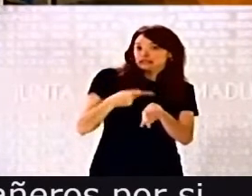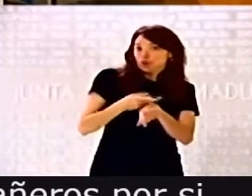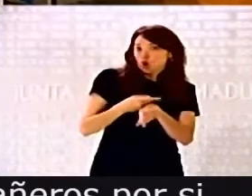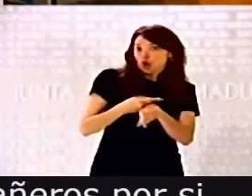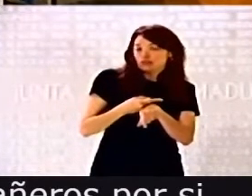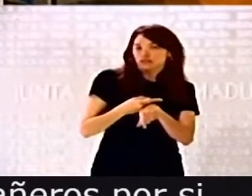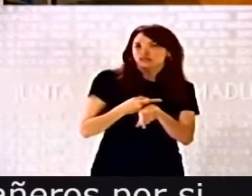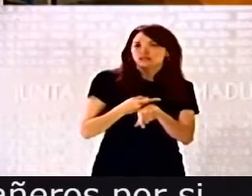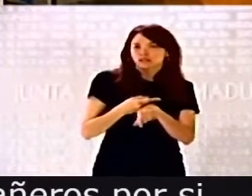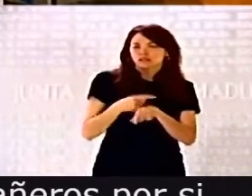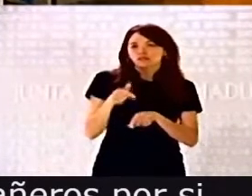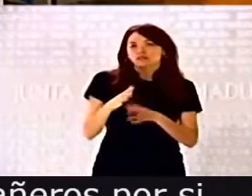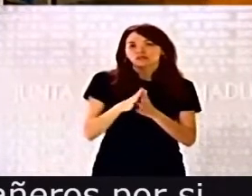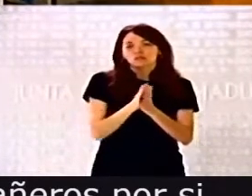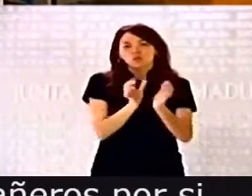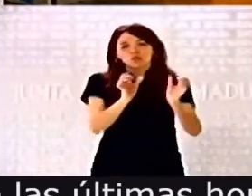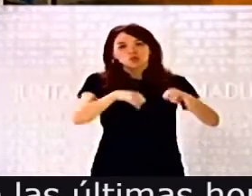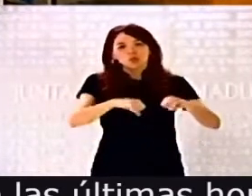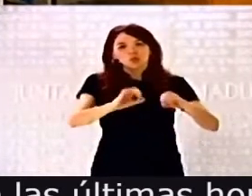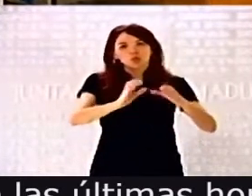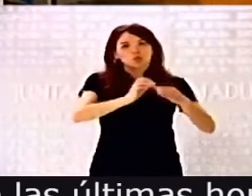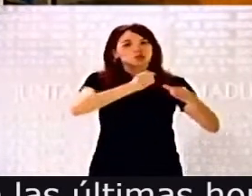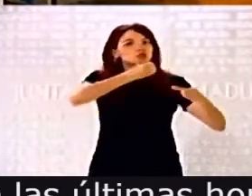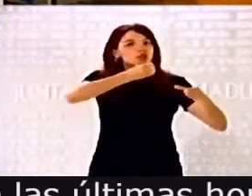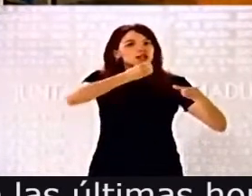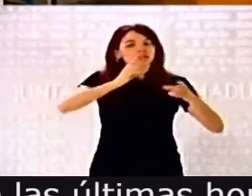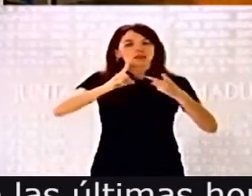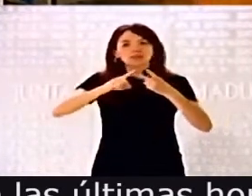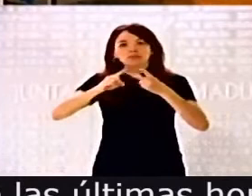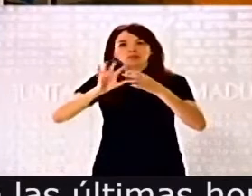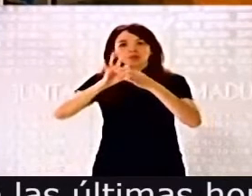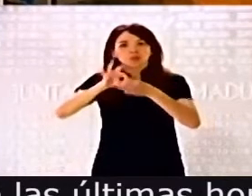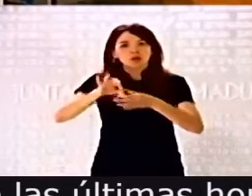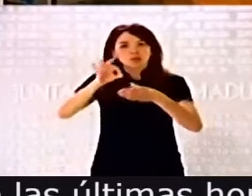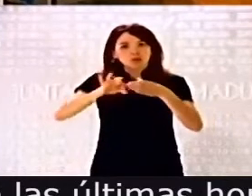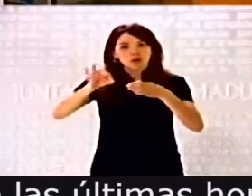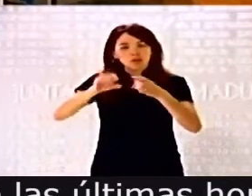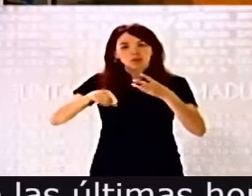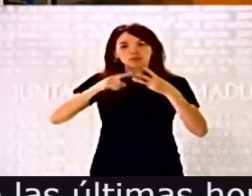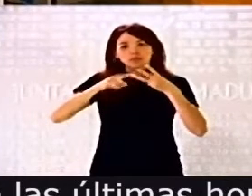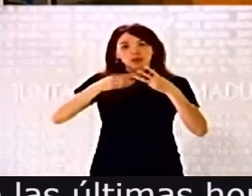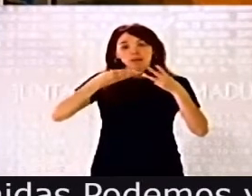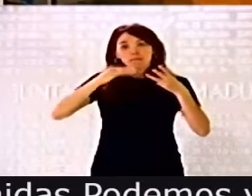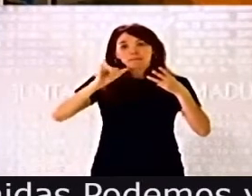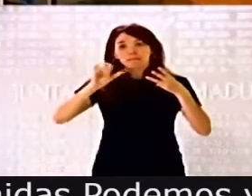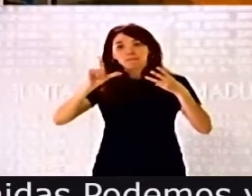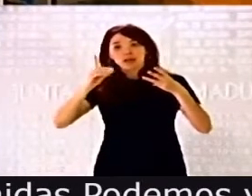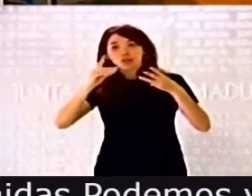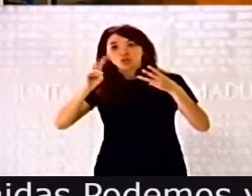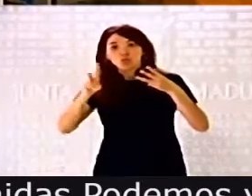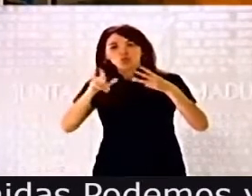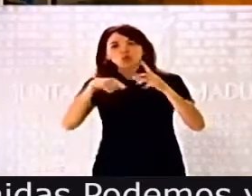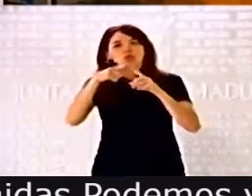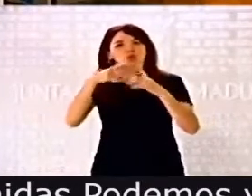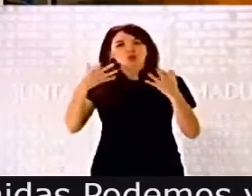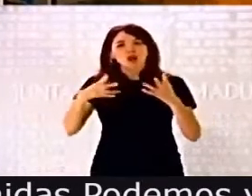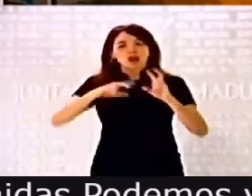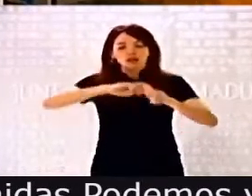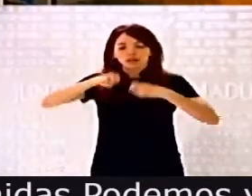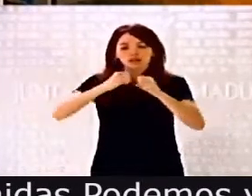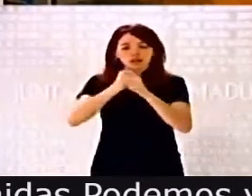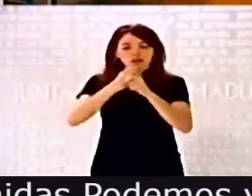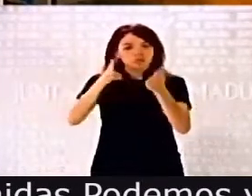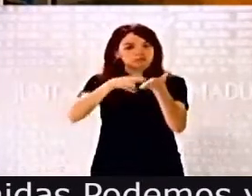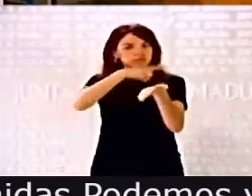de ese acuerdo entre Partido Socialista, Unidas Podemos y Bildu para derogar íntegramente la reforma laboral. Luego se sabe que